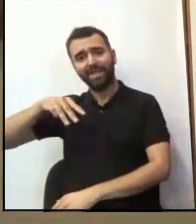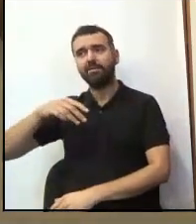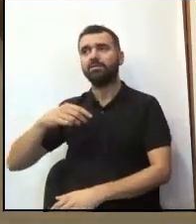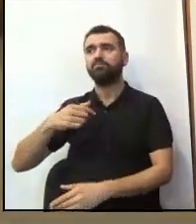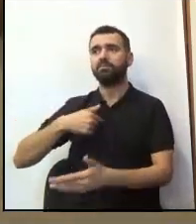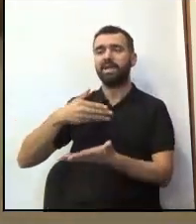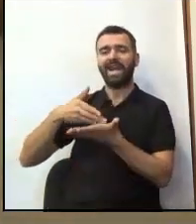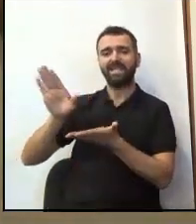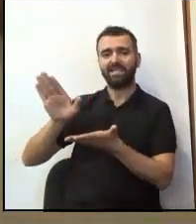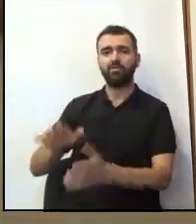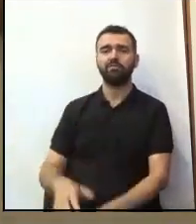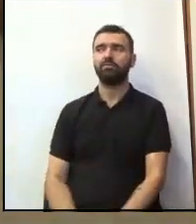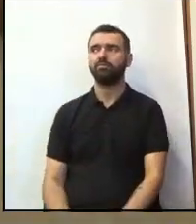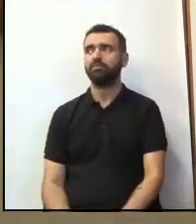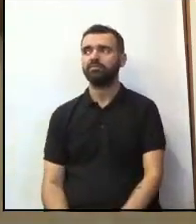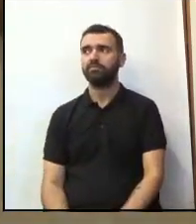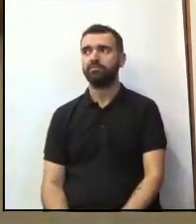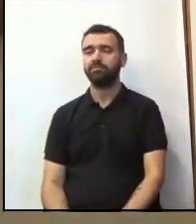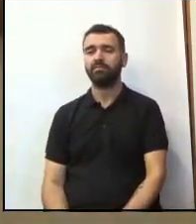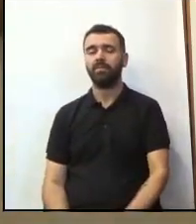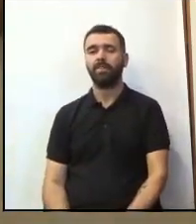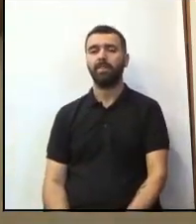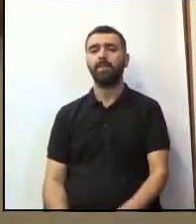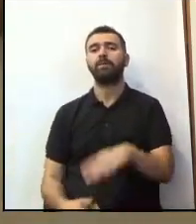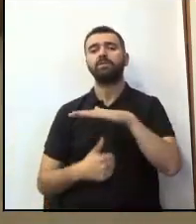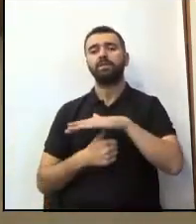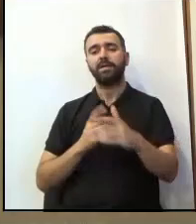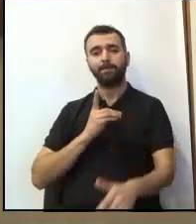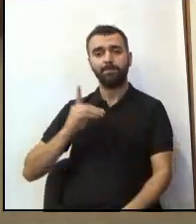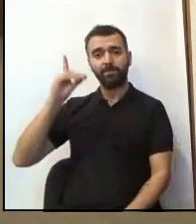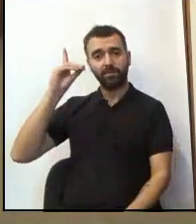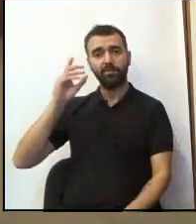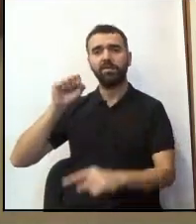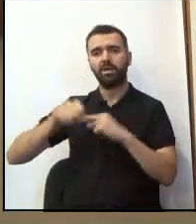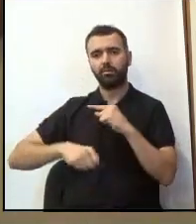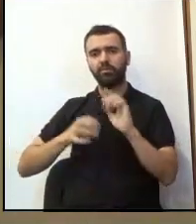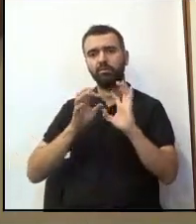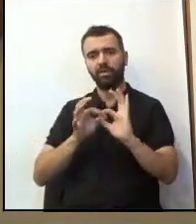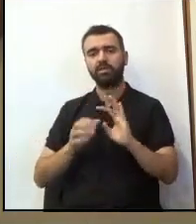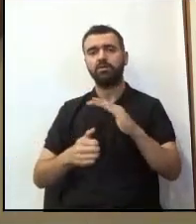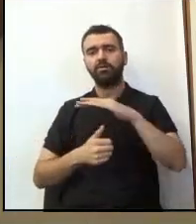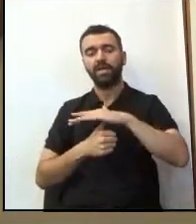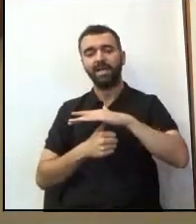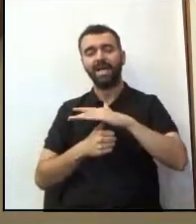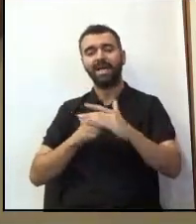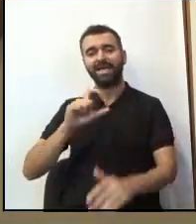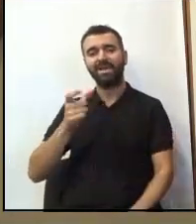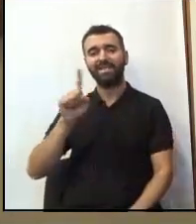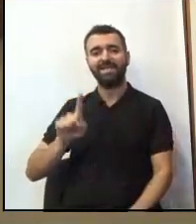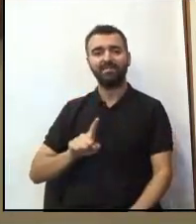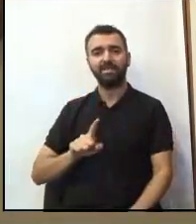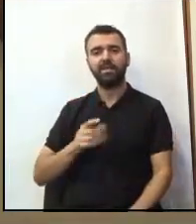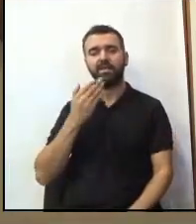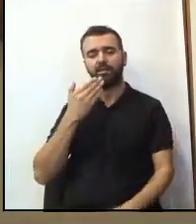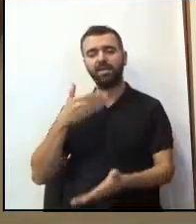Rechazo. Gracias, concejal. Concejala Bombalé. Apruebo, gracias. Gracias. Concejal Silvester.